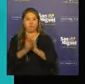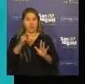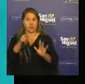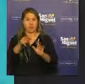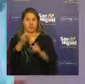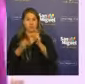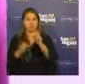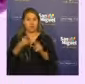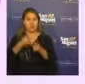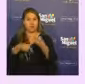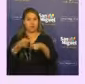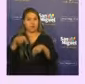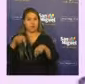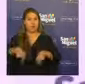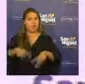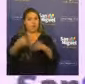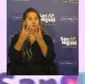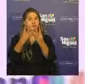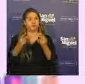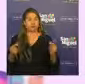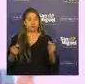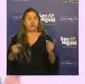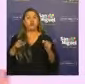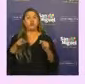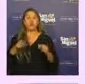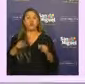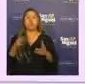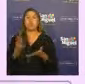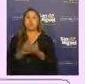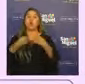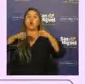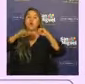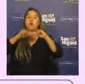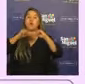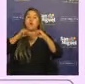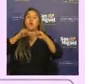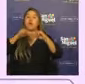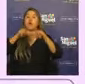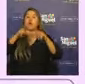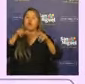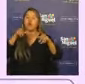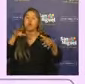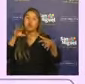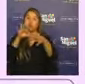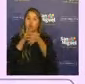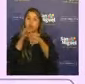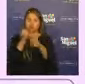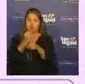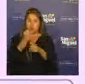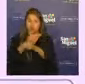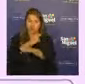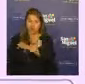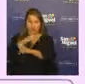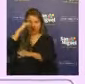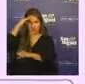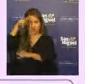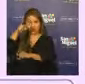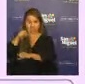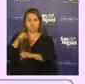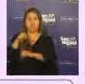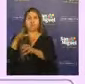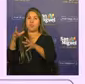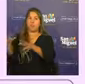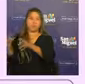ferias. Así que logramos estos decomisos en conjunto con trabajo de inteligencia con carabineros y hemos sacado